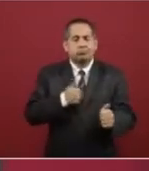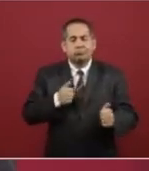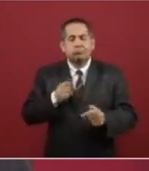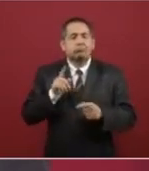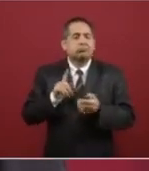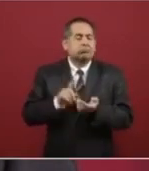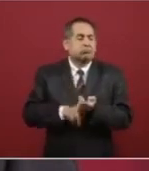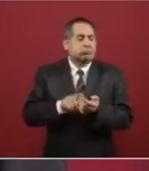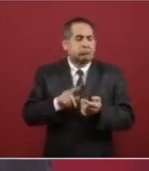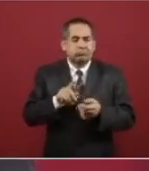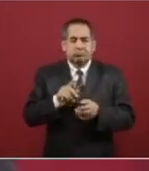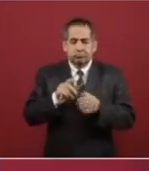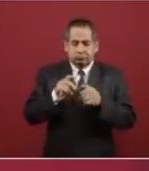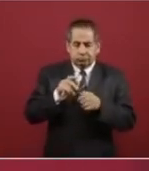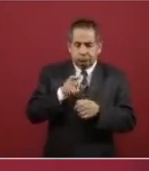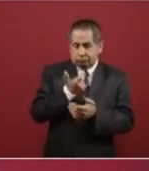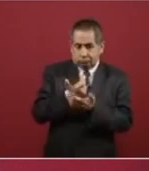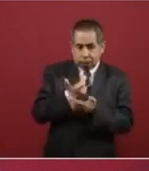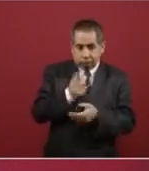inclusión financiera.